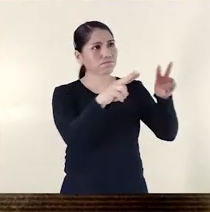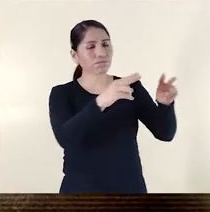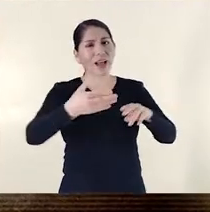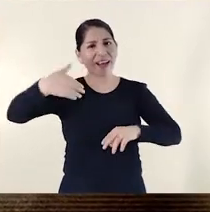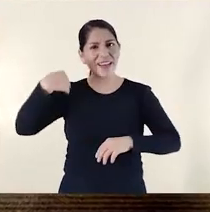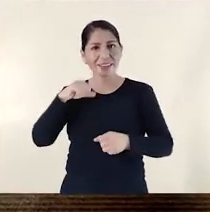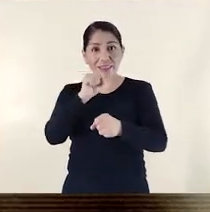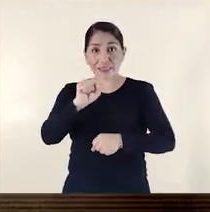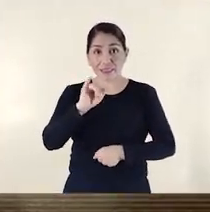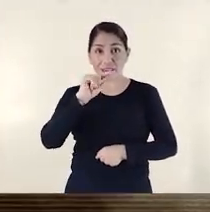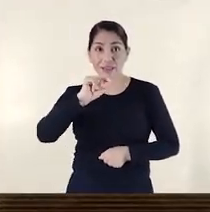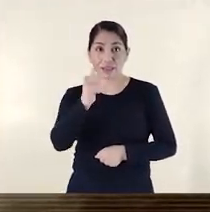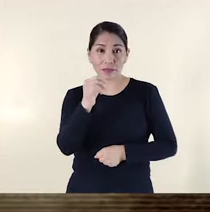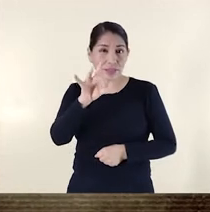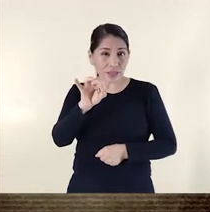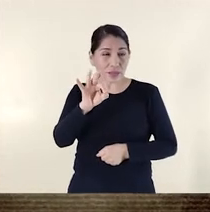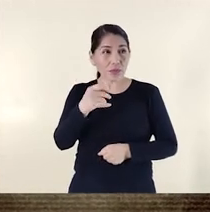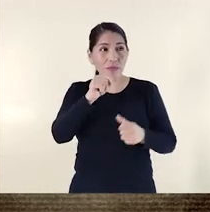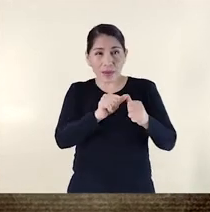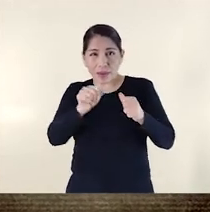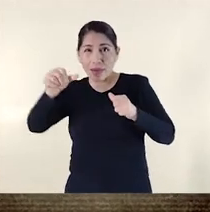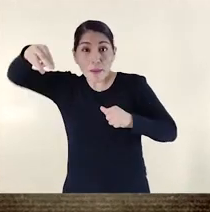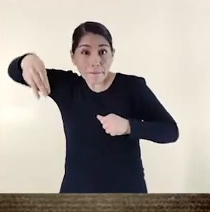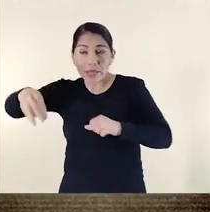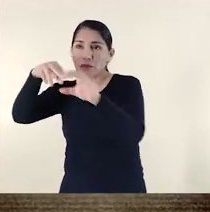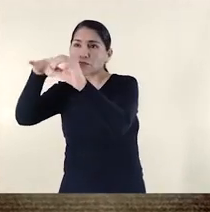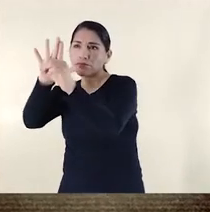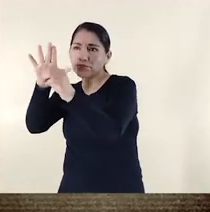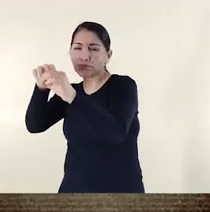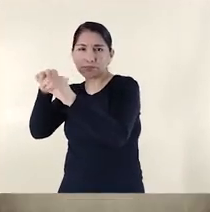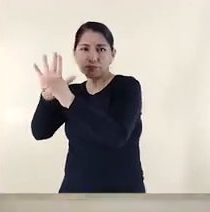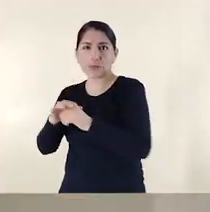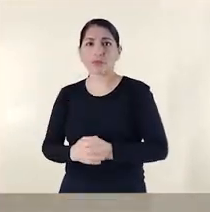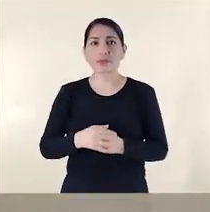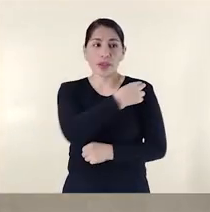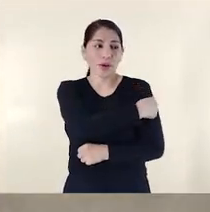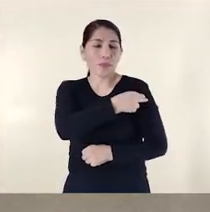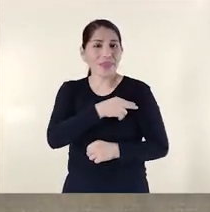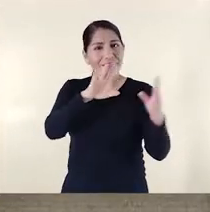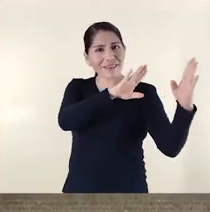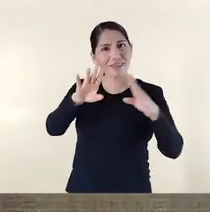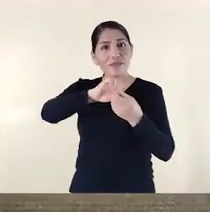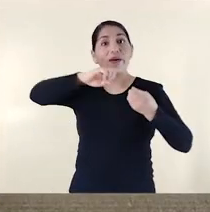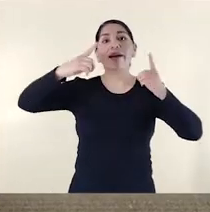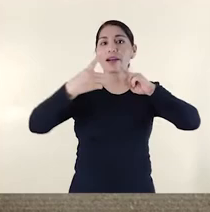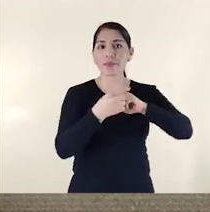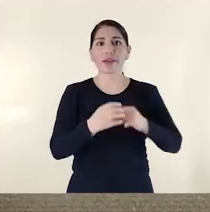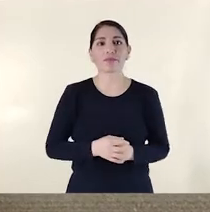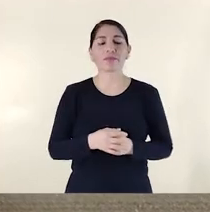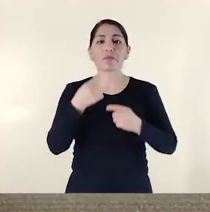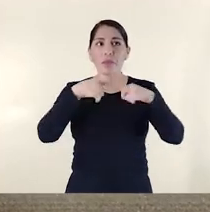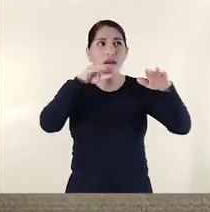del siglo XIX, a unos metros, se estableciese el Panteón General. El hospital y el tipo de atención cambiaron notablemente, pero